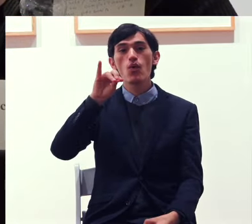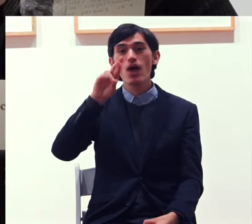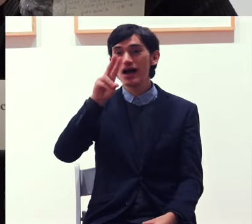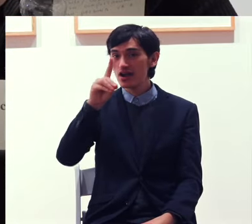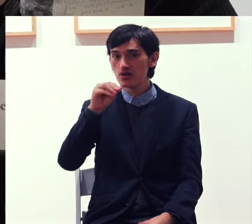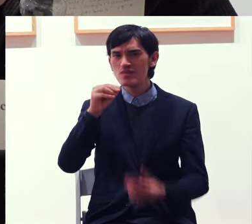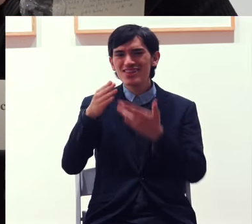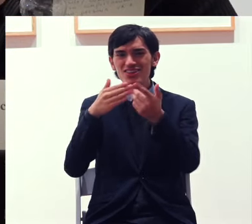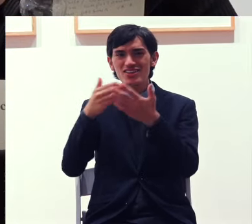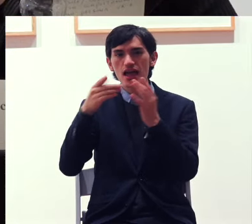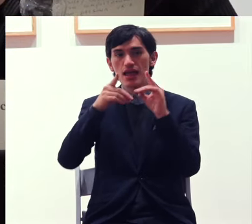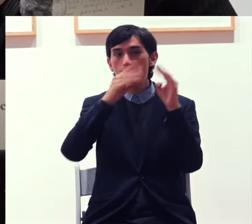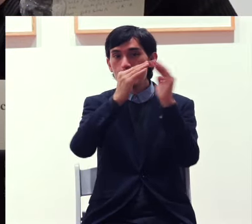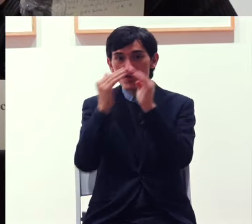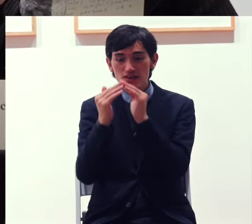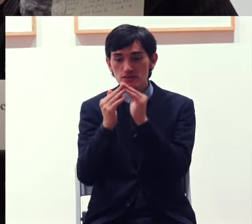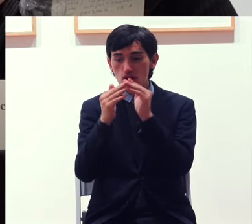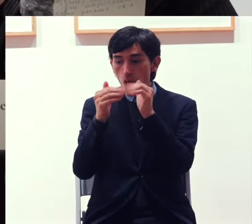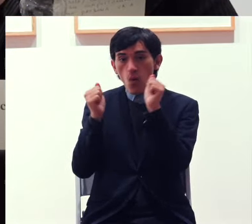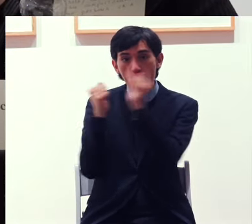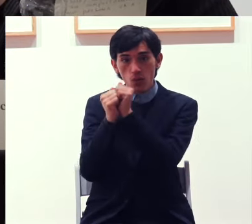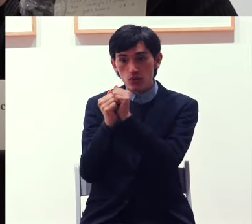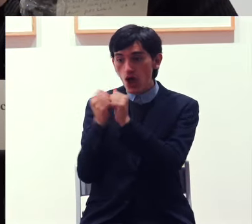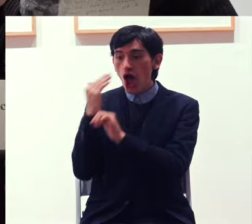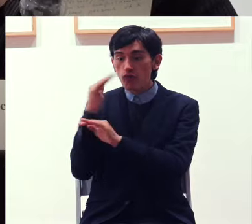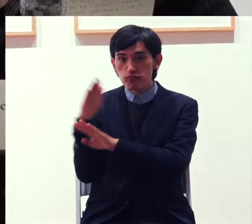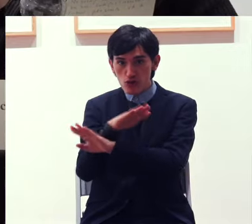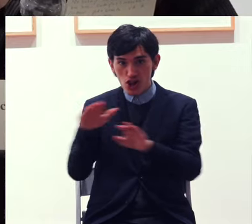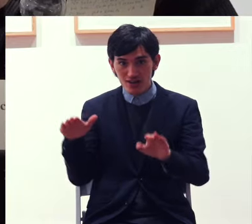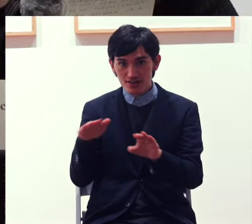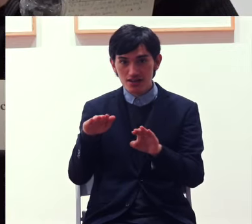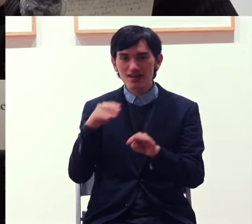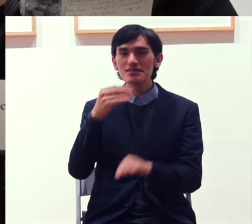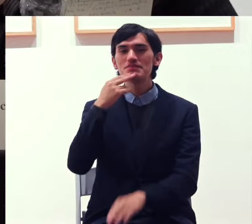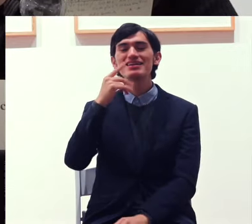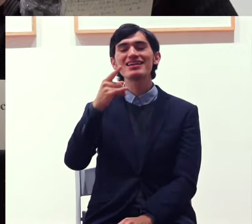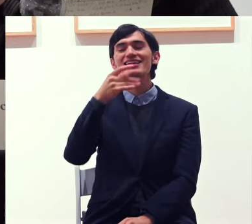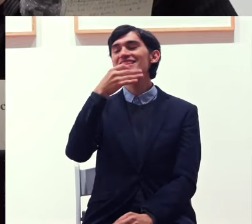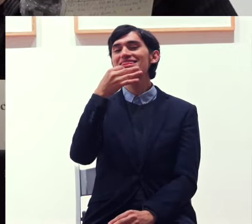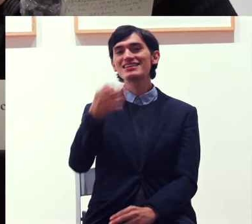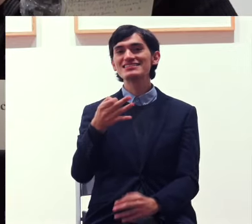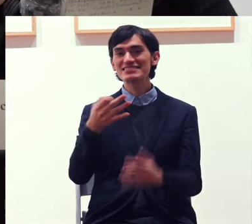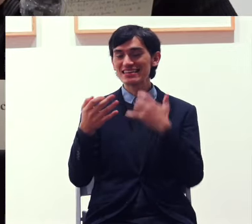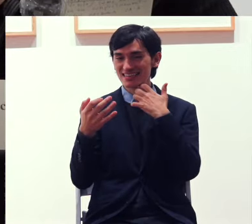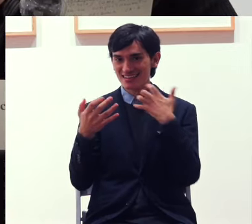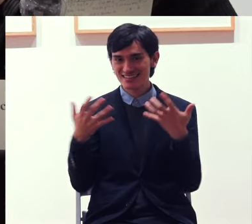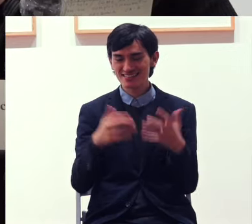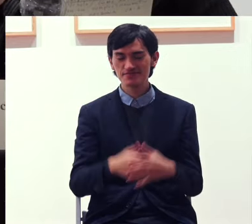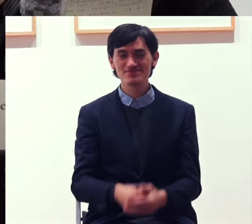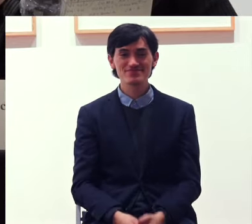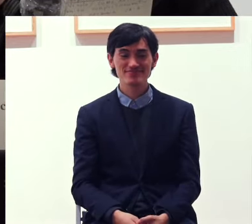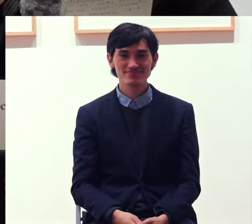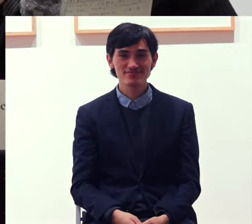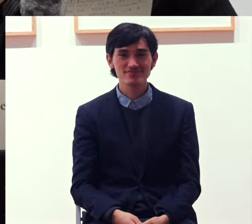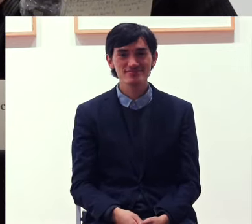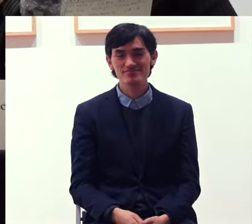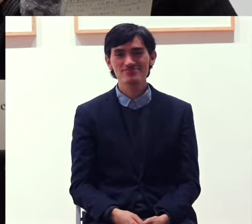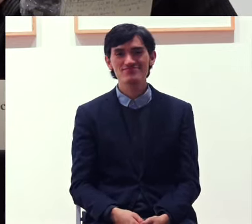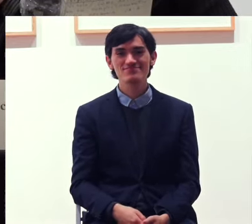hizo Eduardo Vilche en la población con los niños. Y él dice que